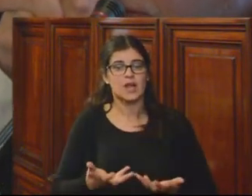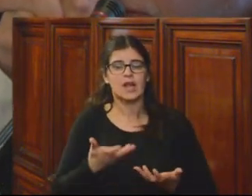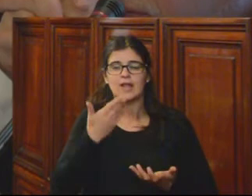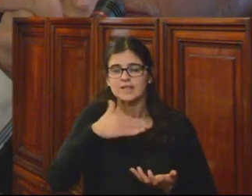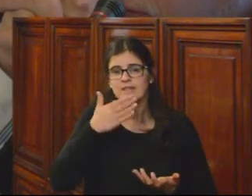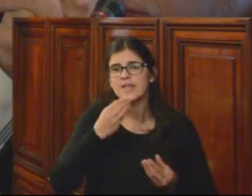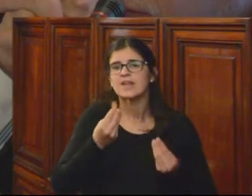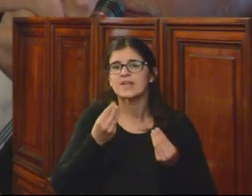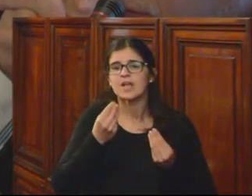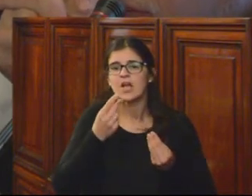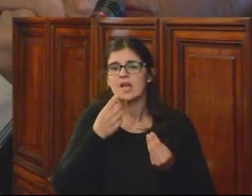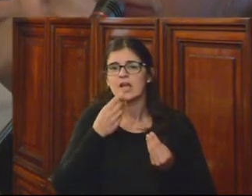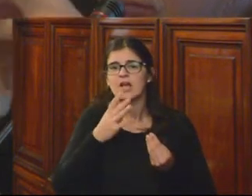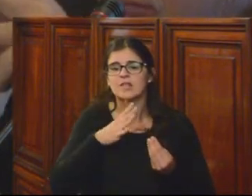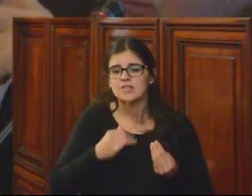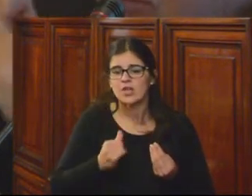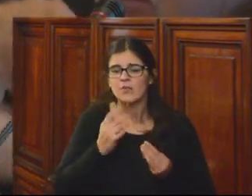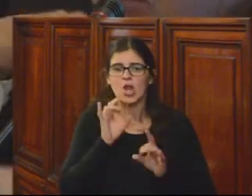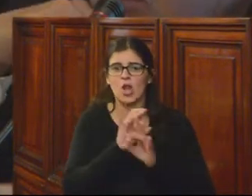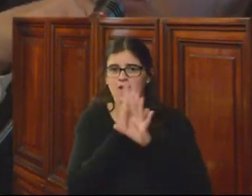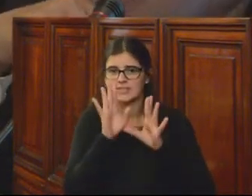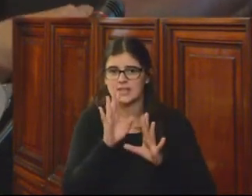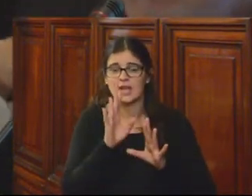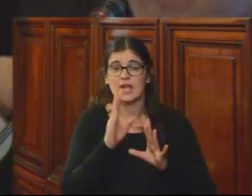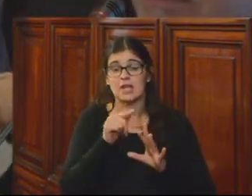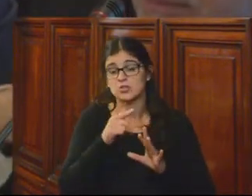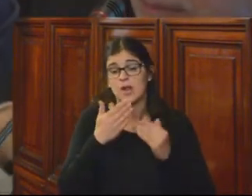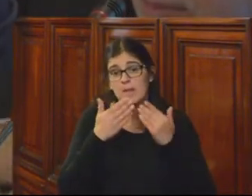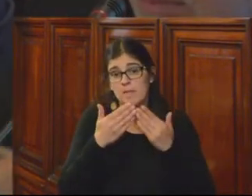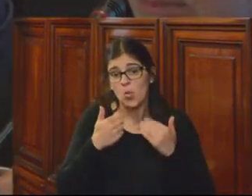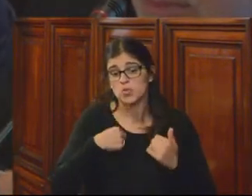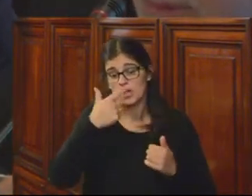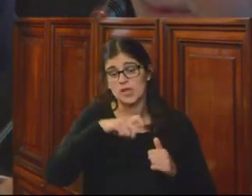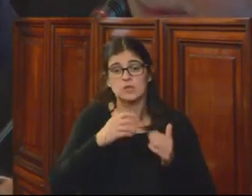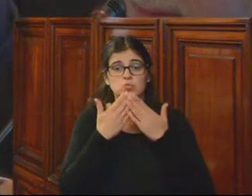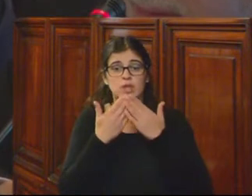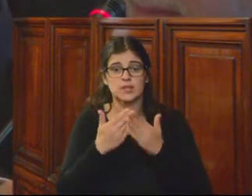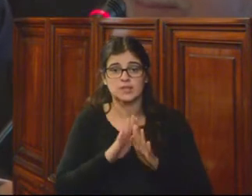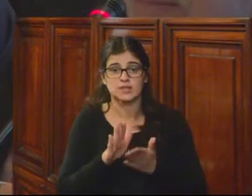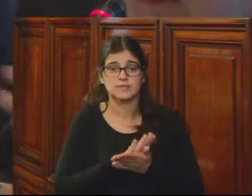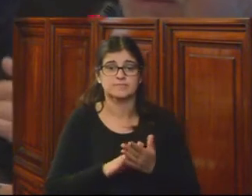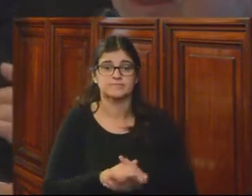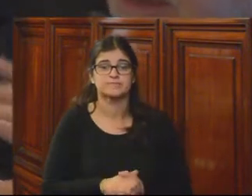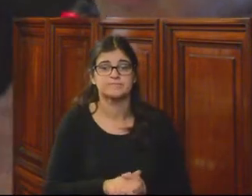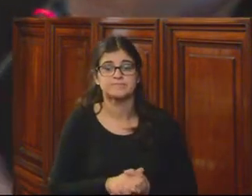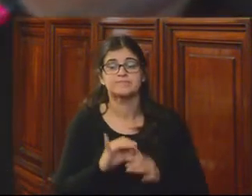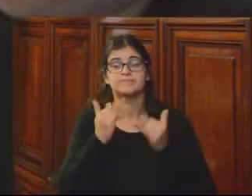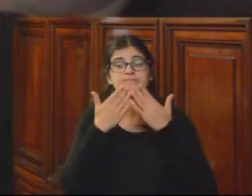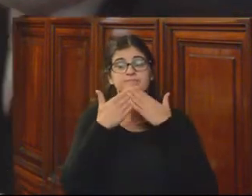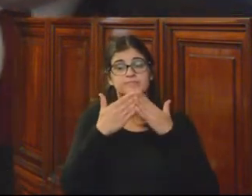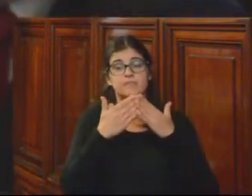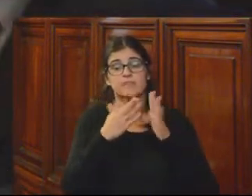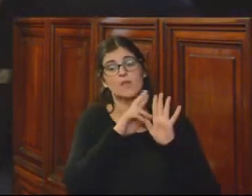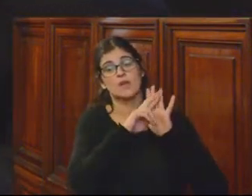y que ambas partes lo esclarecieran. Serían las preguntas de mi parte y muchas gracias nuevamente por la información. Muchas gracias,